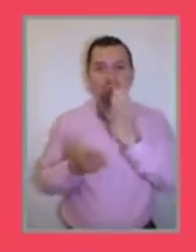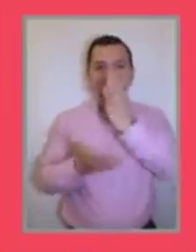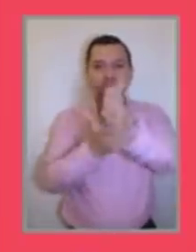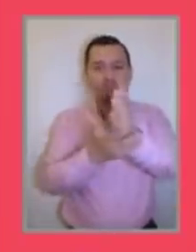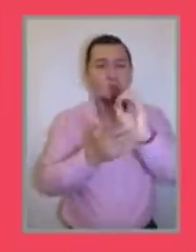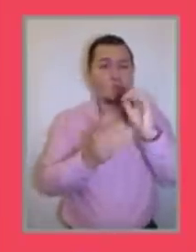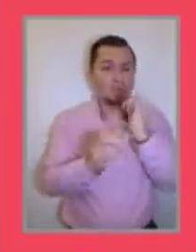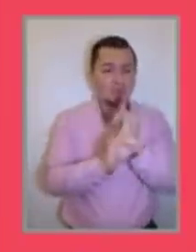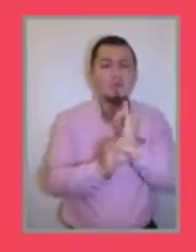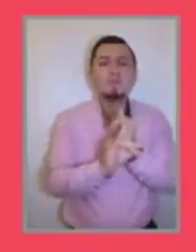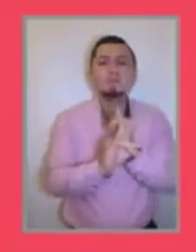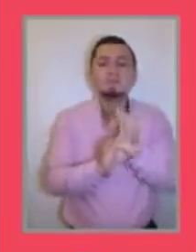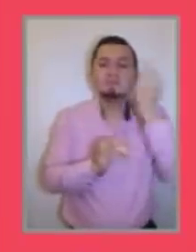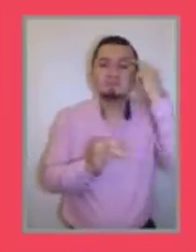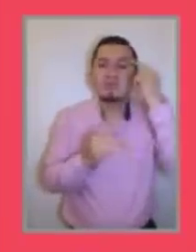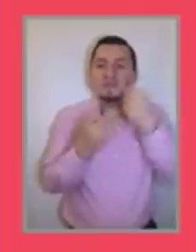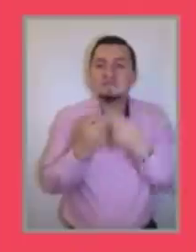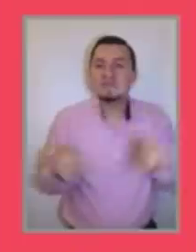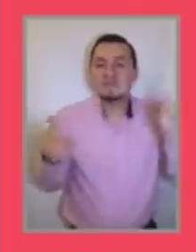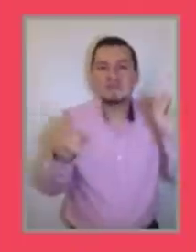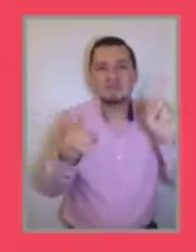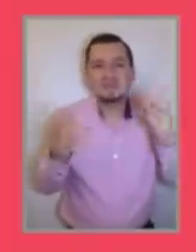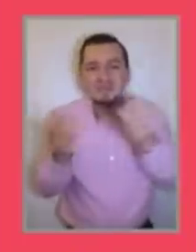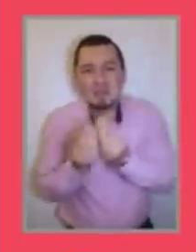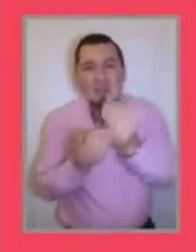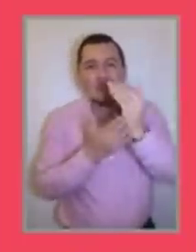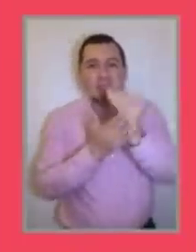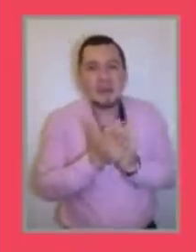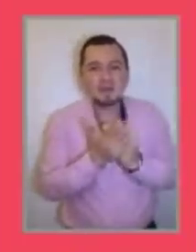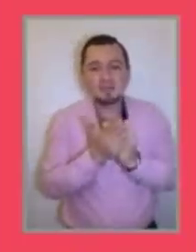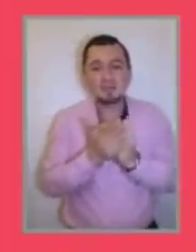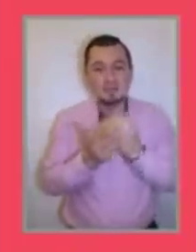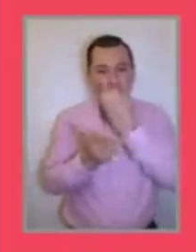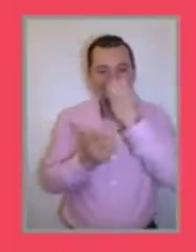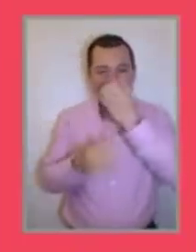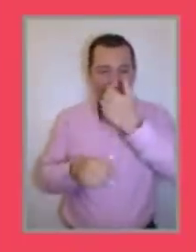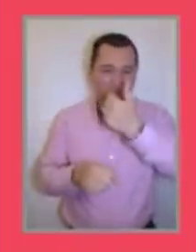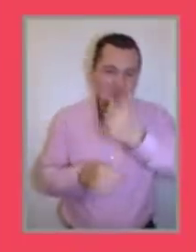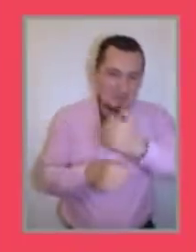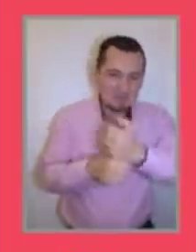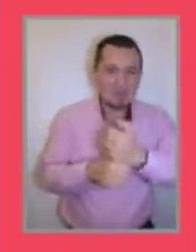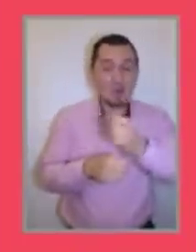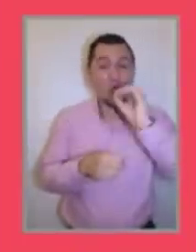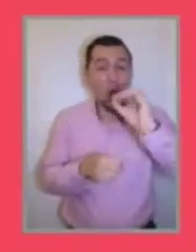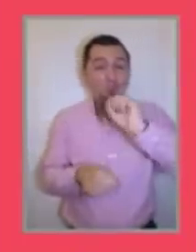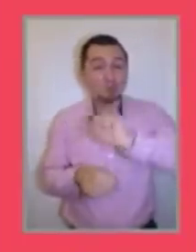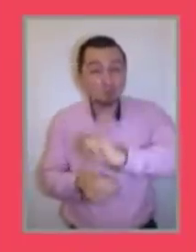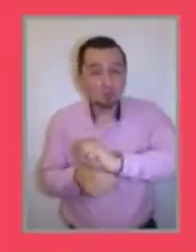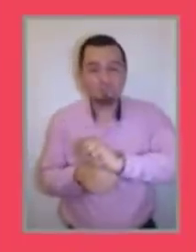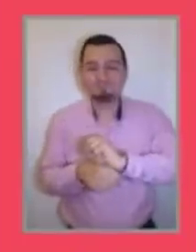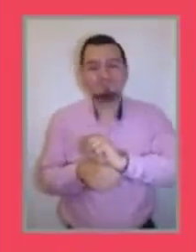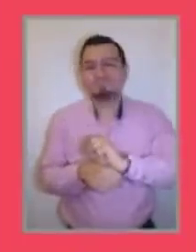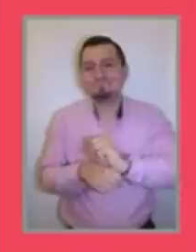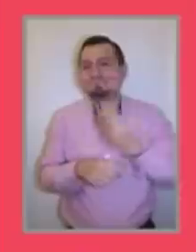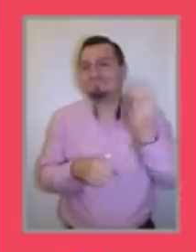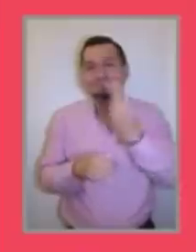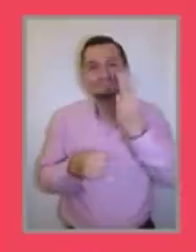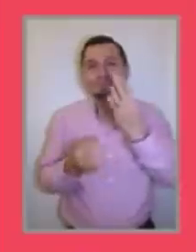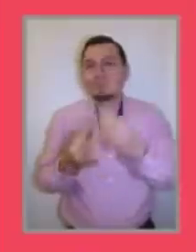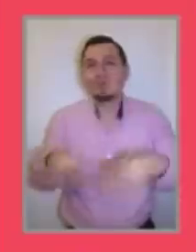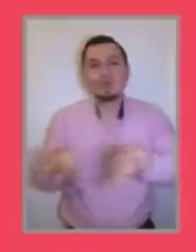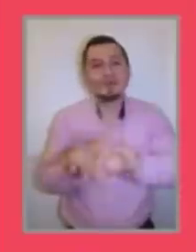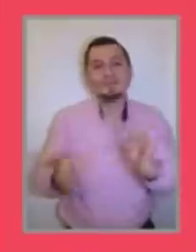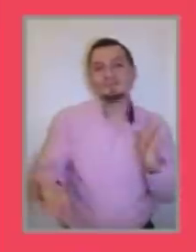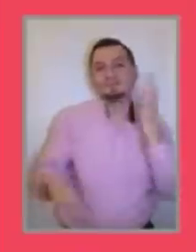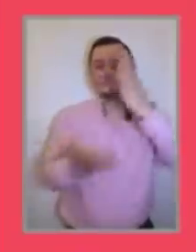todos los especialistas que en el caso de la educación básica y en la educación media superior, lo ideal es estar de manera presencial,